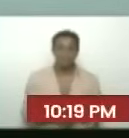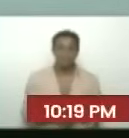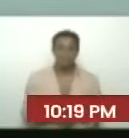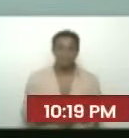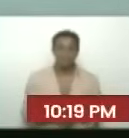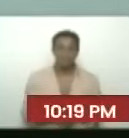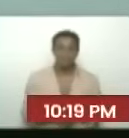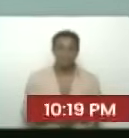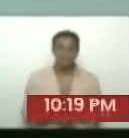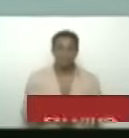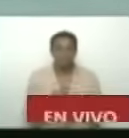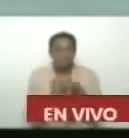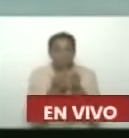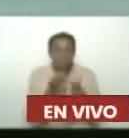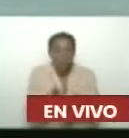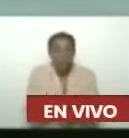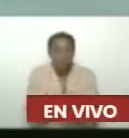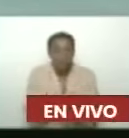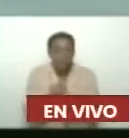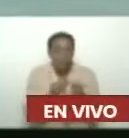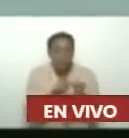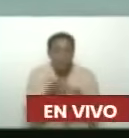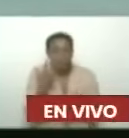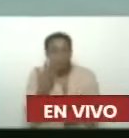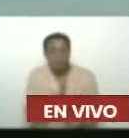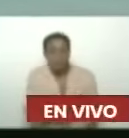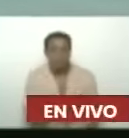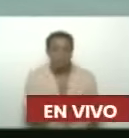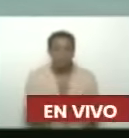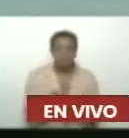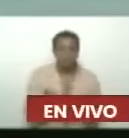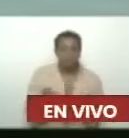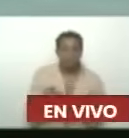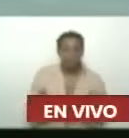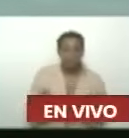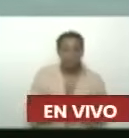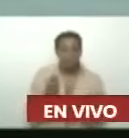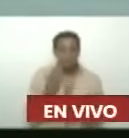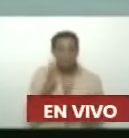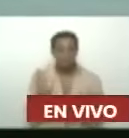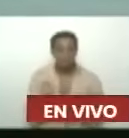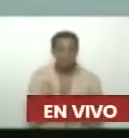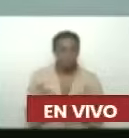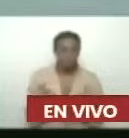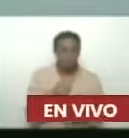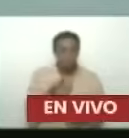No le arreglaron bien la batería, ¿vale? Ah.